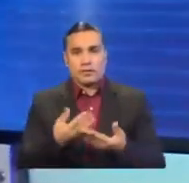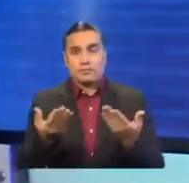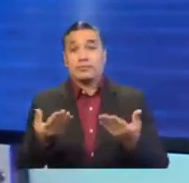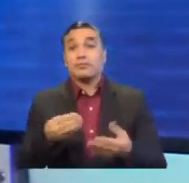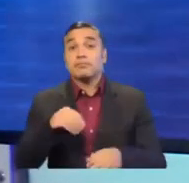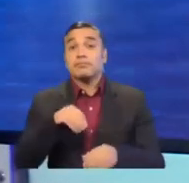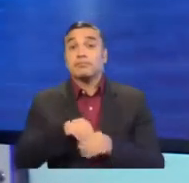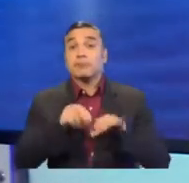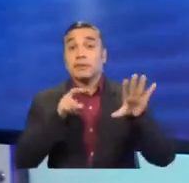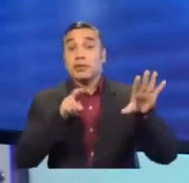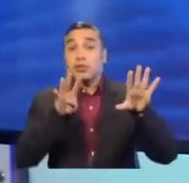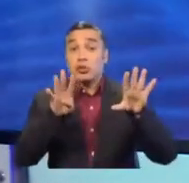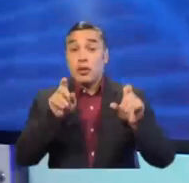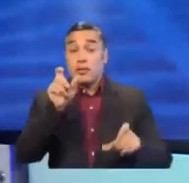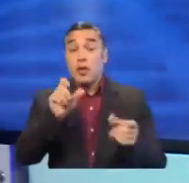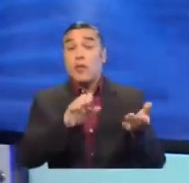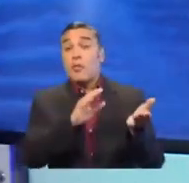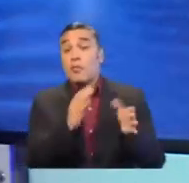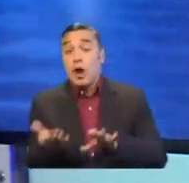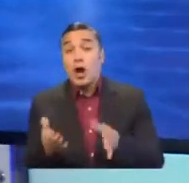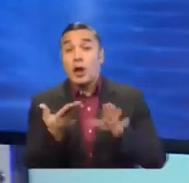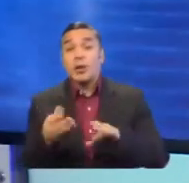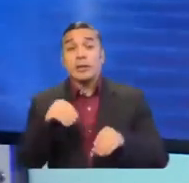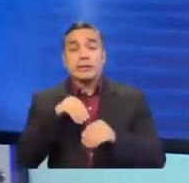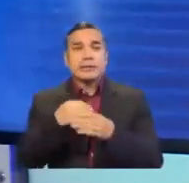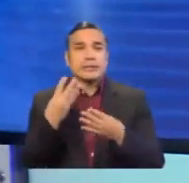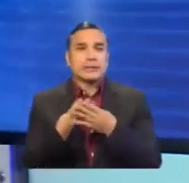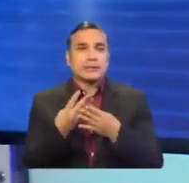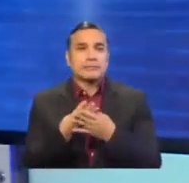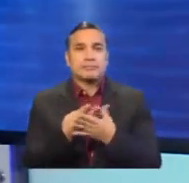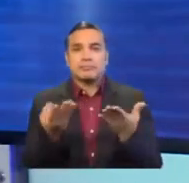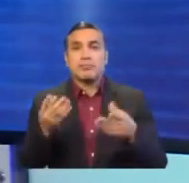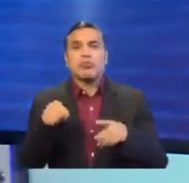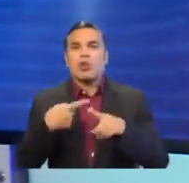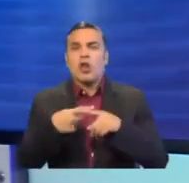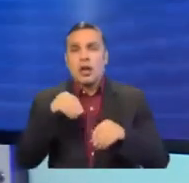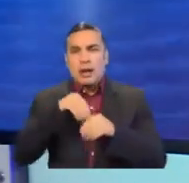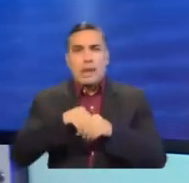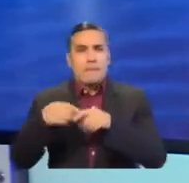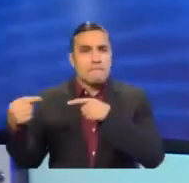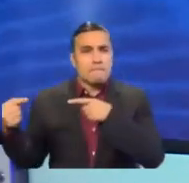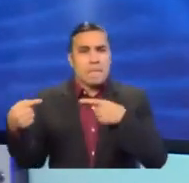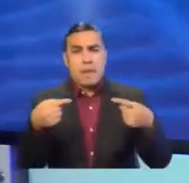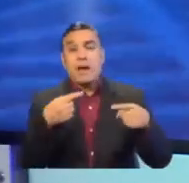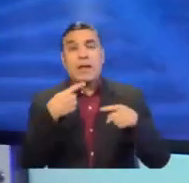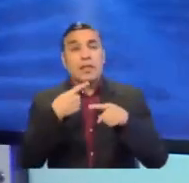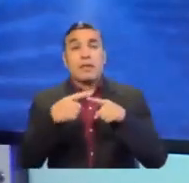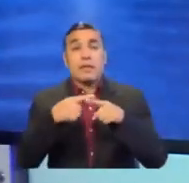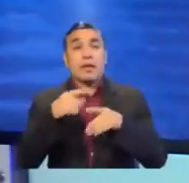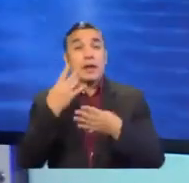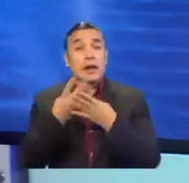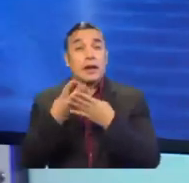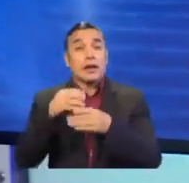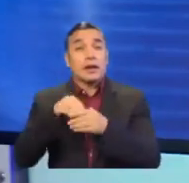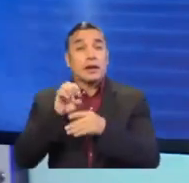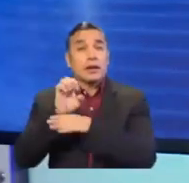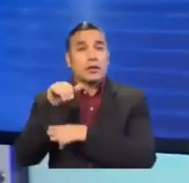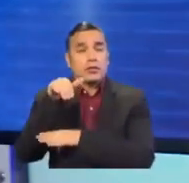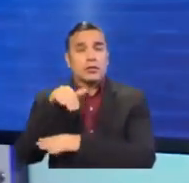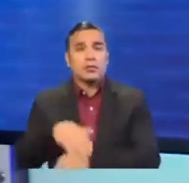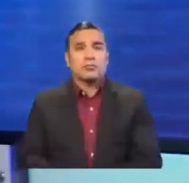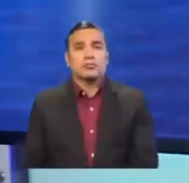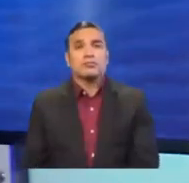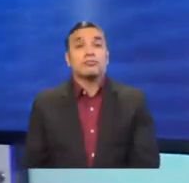estas 79 muertes que se registran tras los amotinamientos en las diferentes cárceles ya